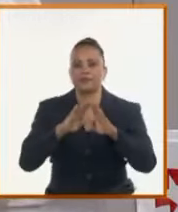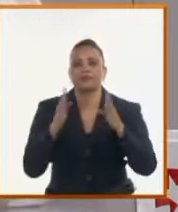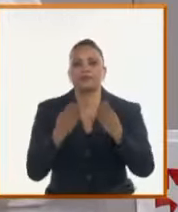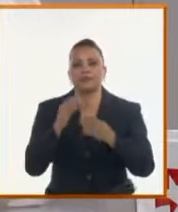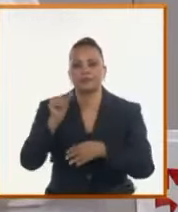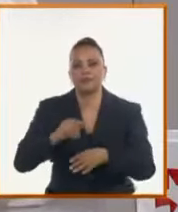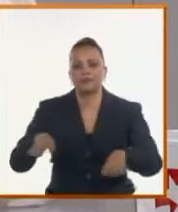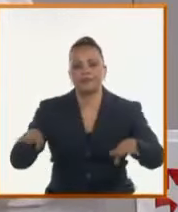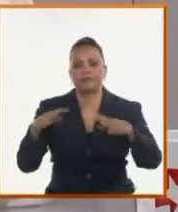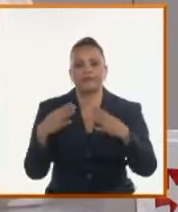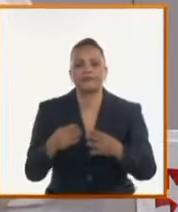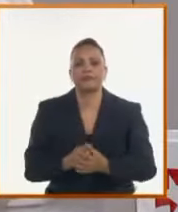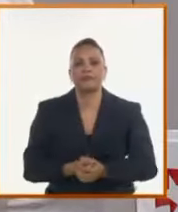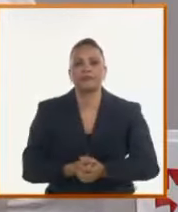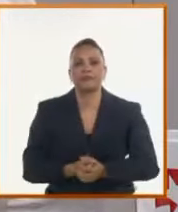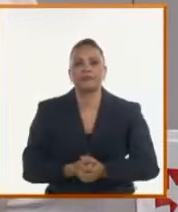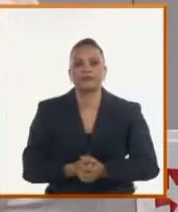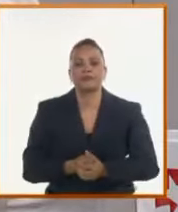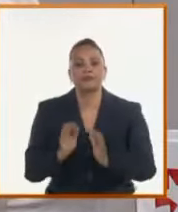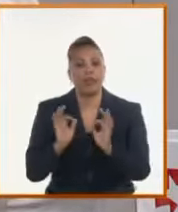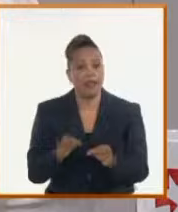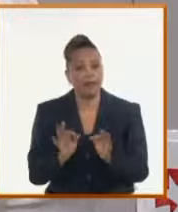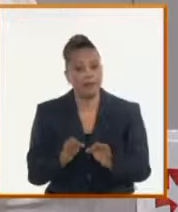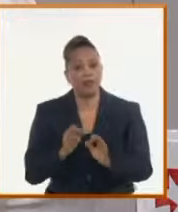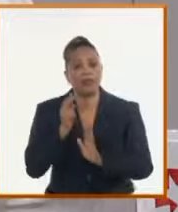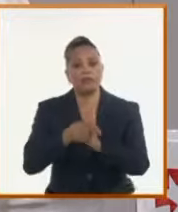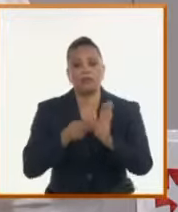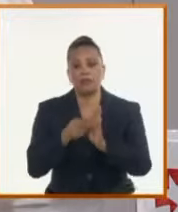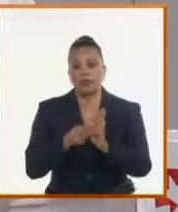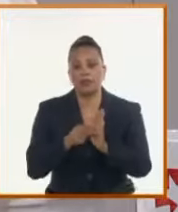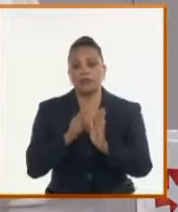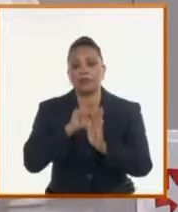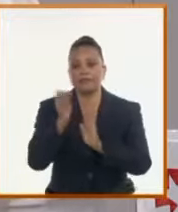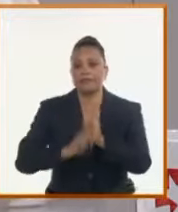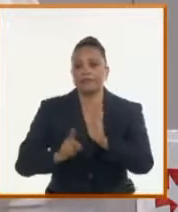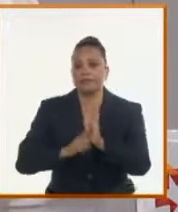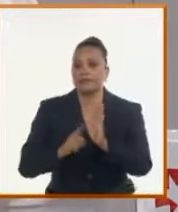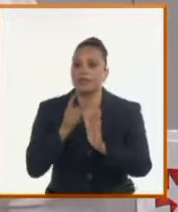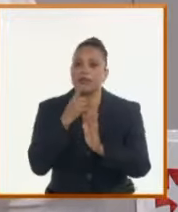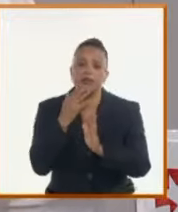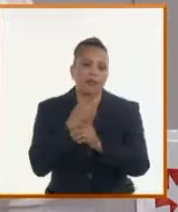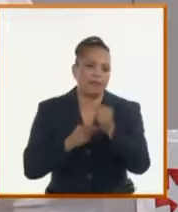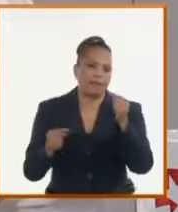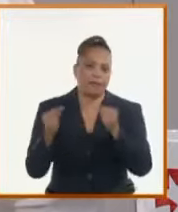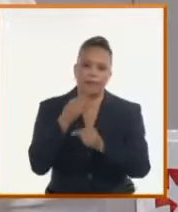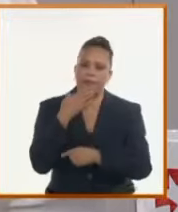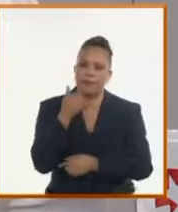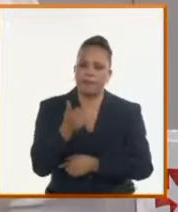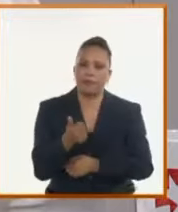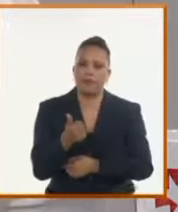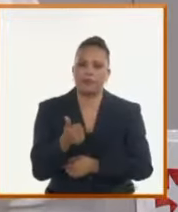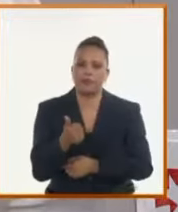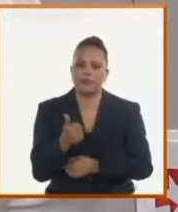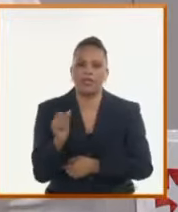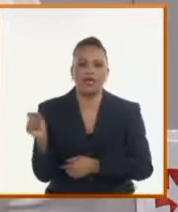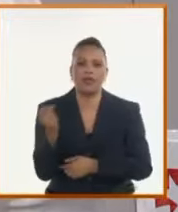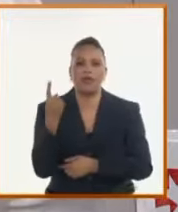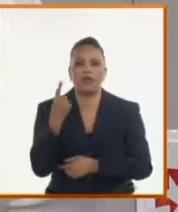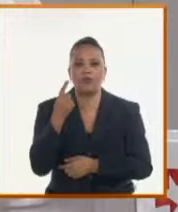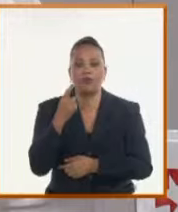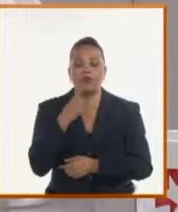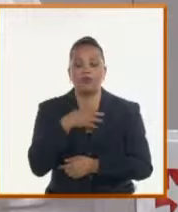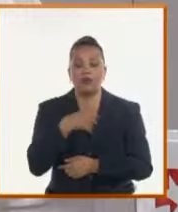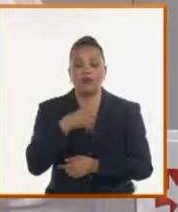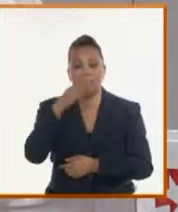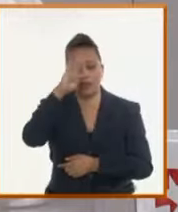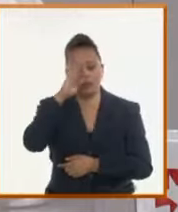sía Sí el tren de es un servicio emblemático entre el sistema ferroviario como tú expresaba el único eléctrico que nos queda